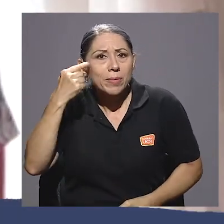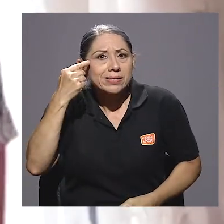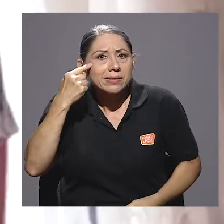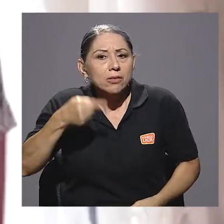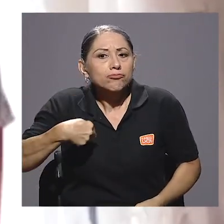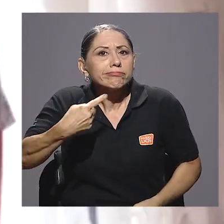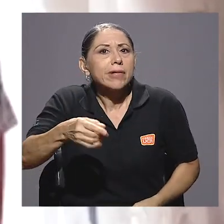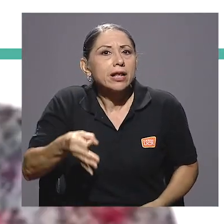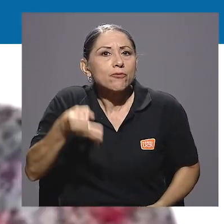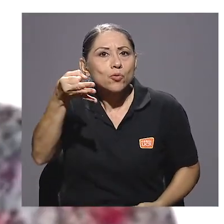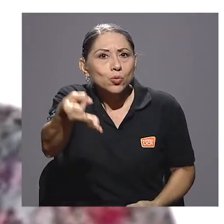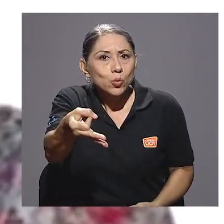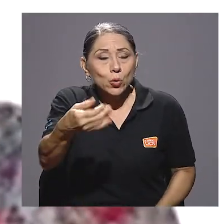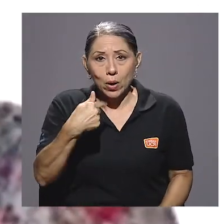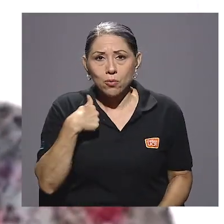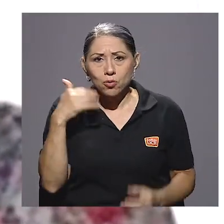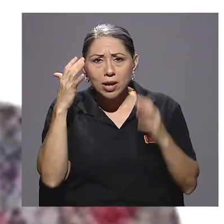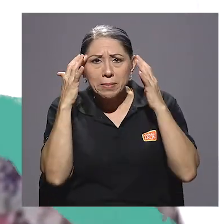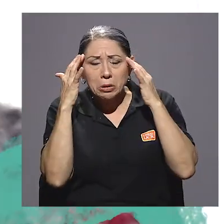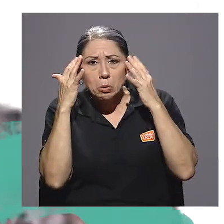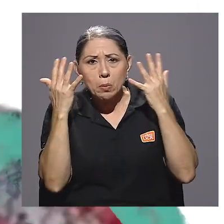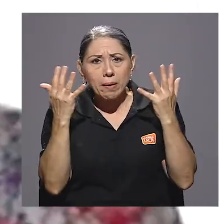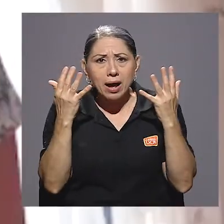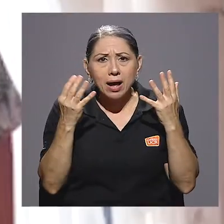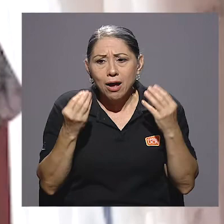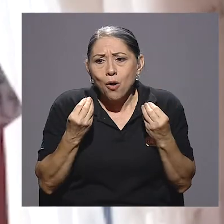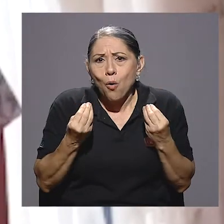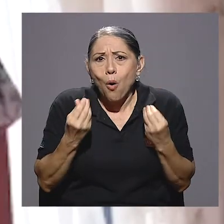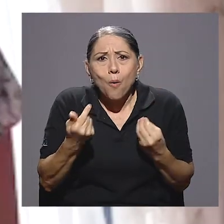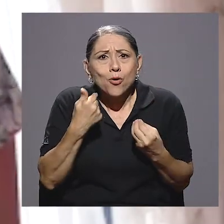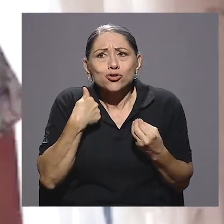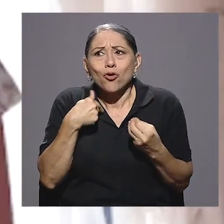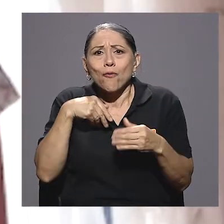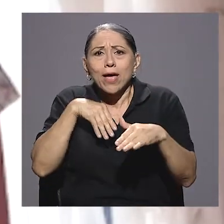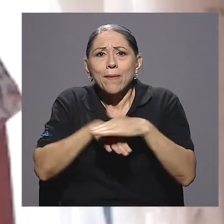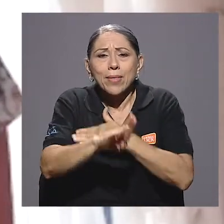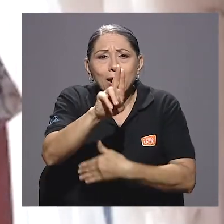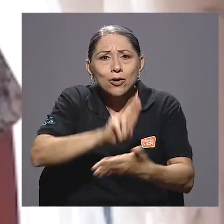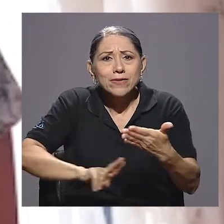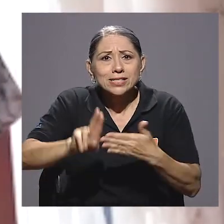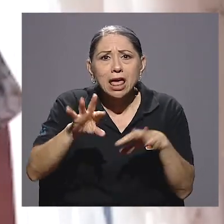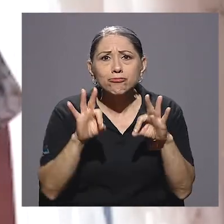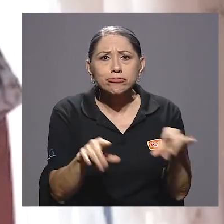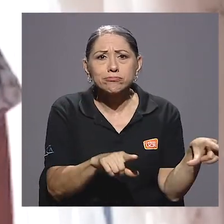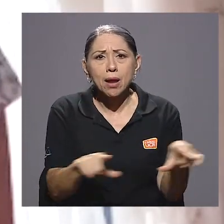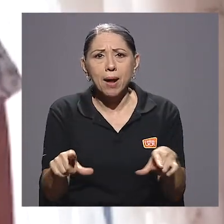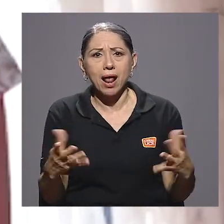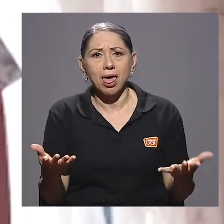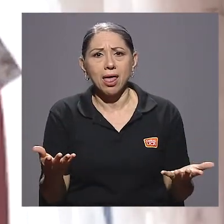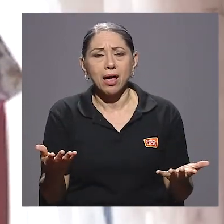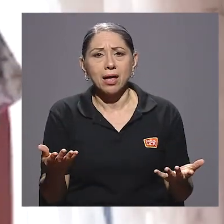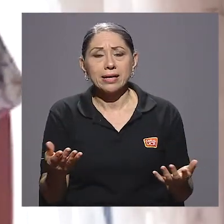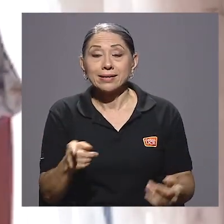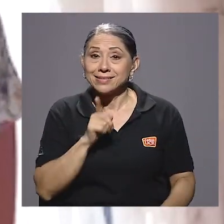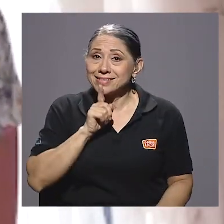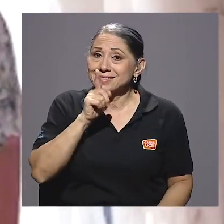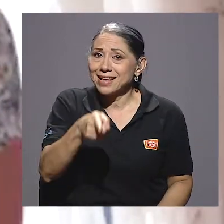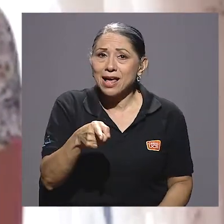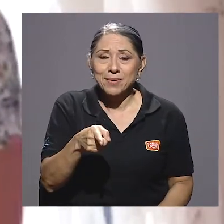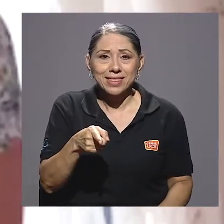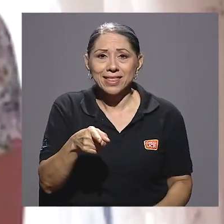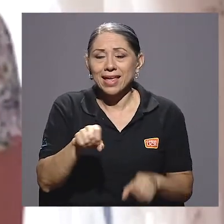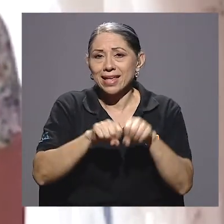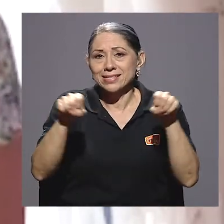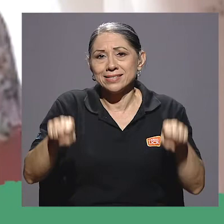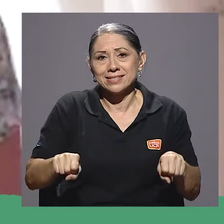pensando en un futuro. A uno le preocupa, digamos, ¿cómo voy a llegar yo a la universidad preparada si o sea, sinceramente